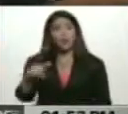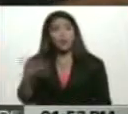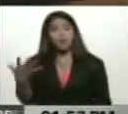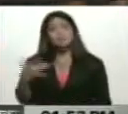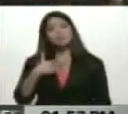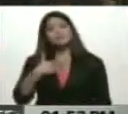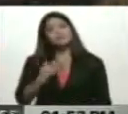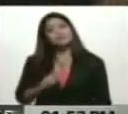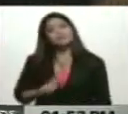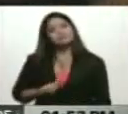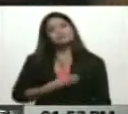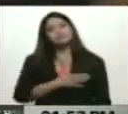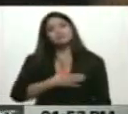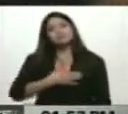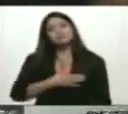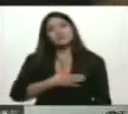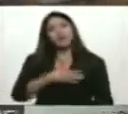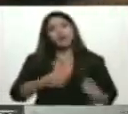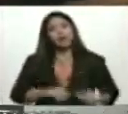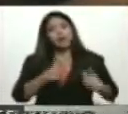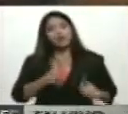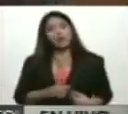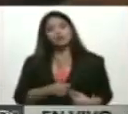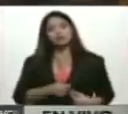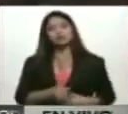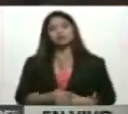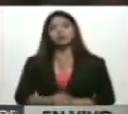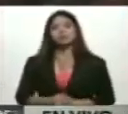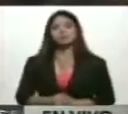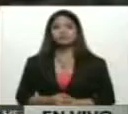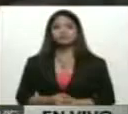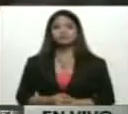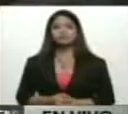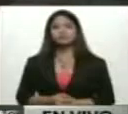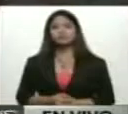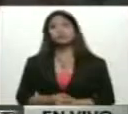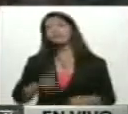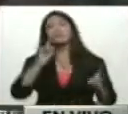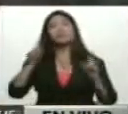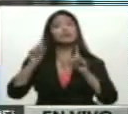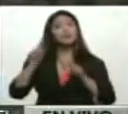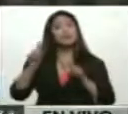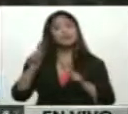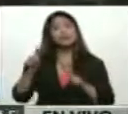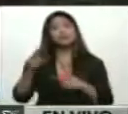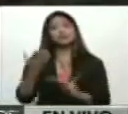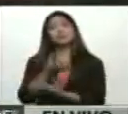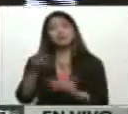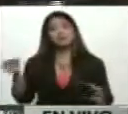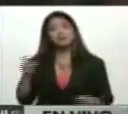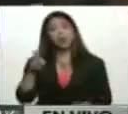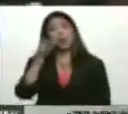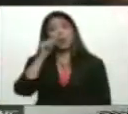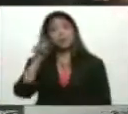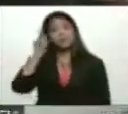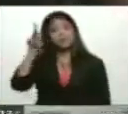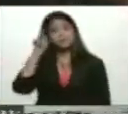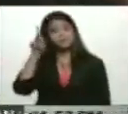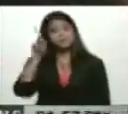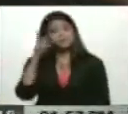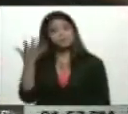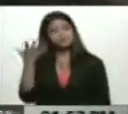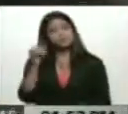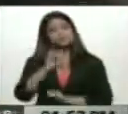sentimiento en el corazón y al ritmo de la bandola al ritmo de esa formación grata que dio el maestro anselmo lópez